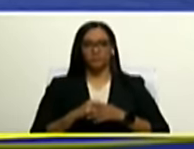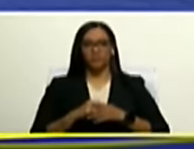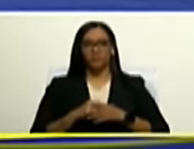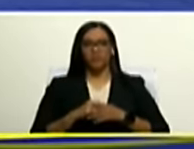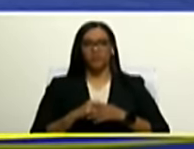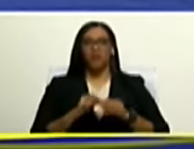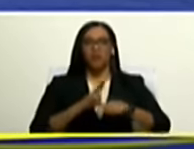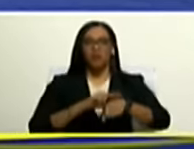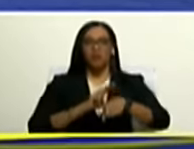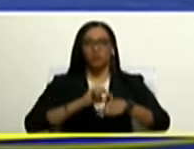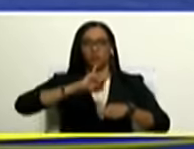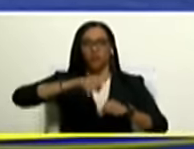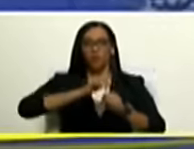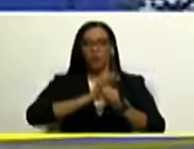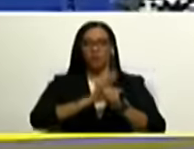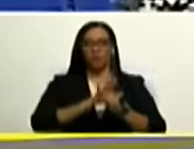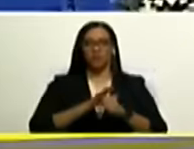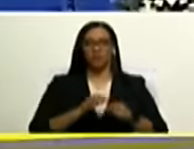Doctor Jorge Rodríguez.